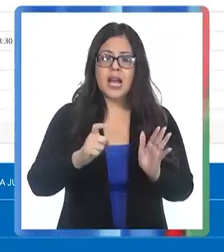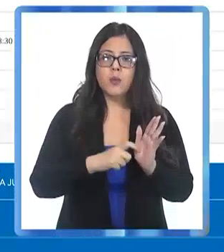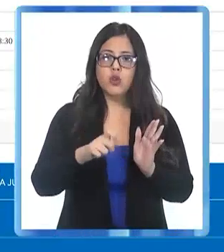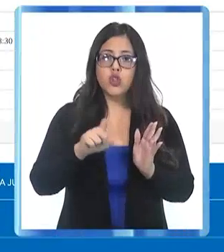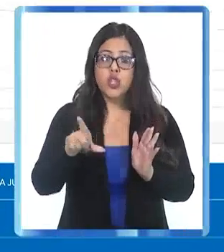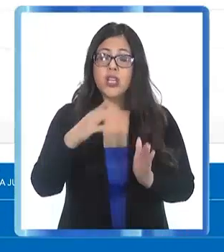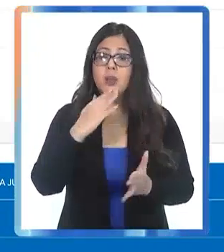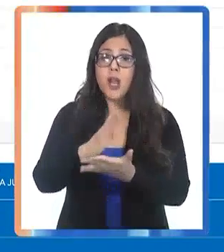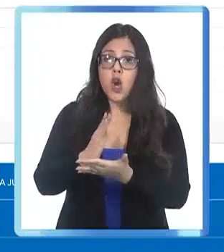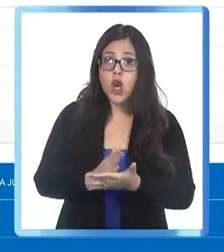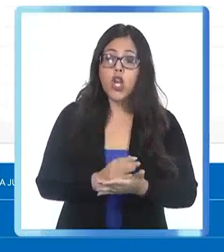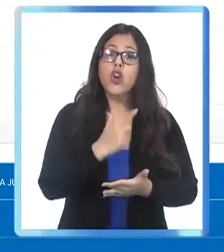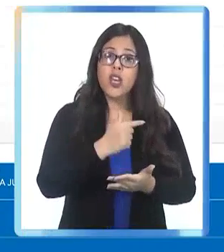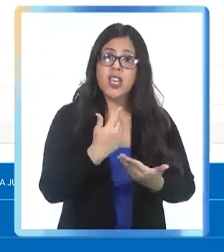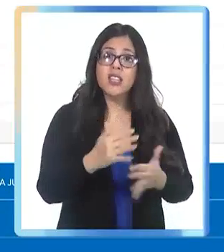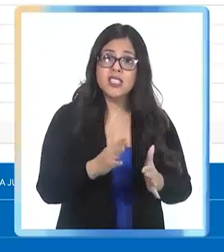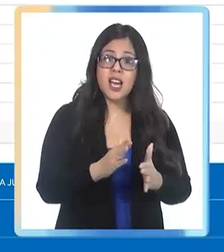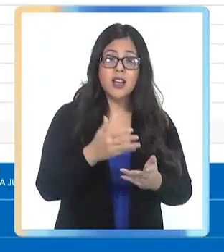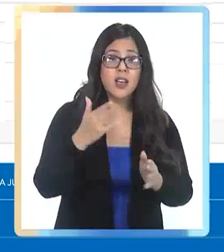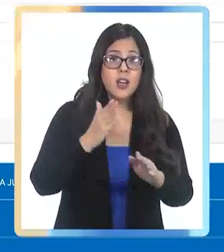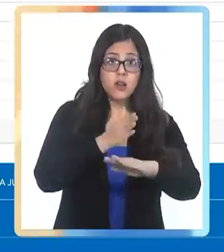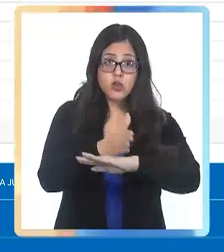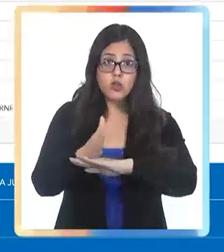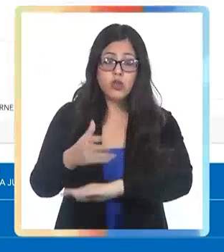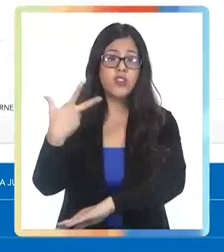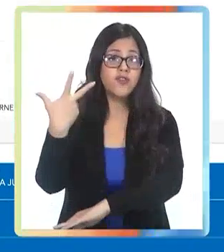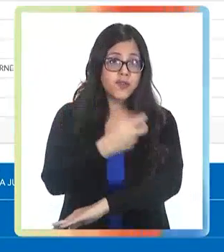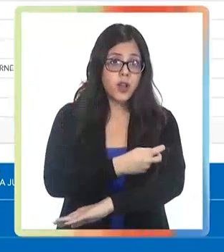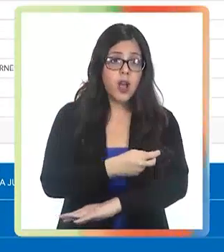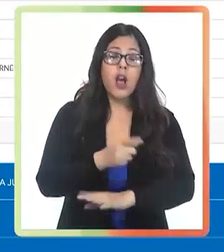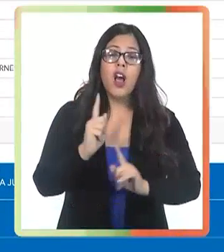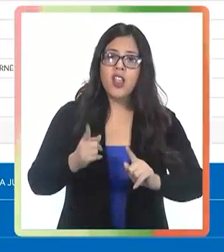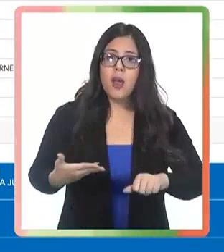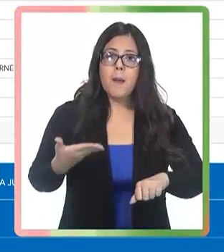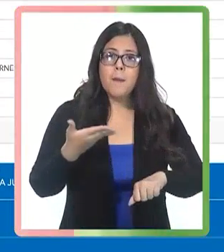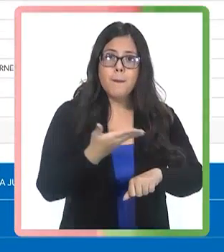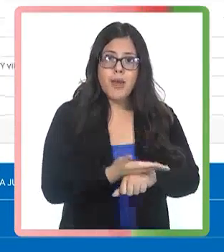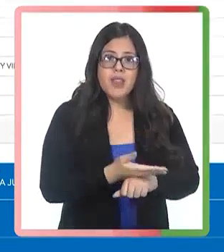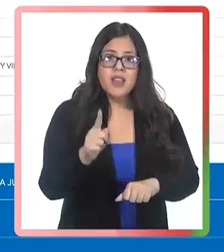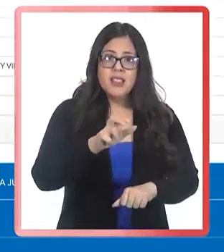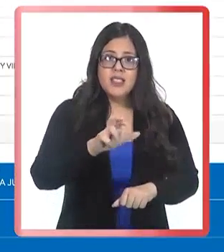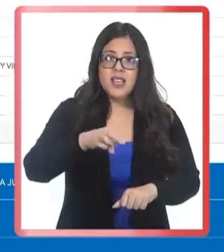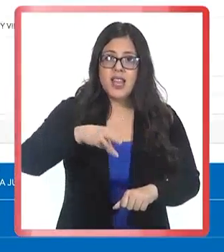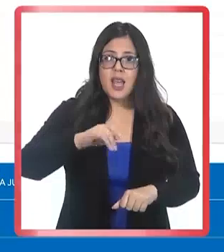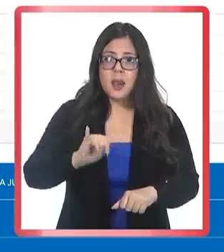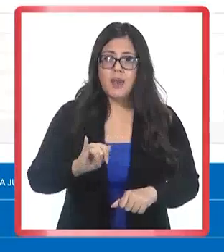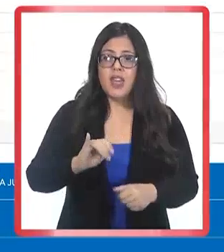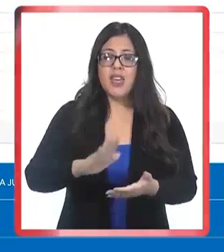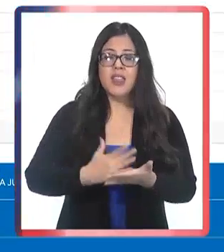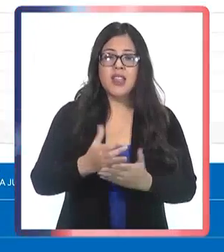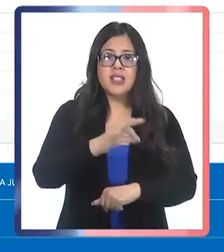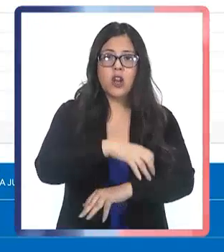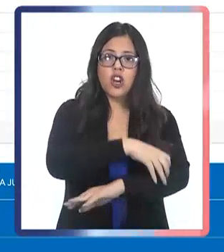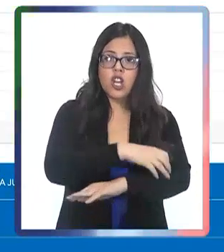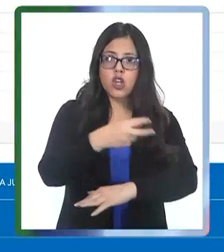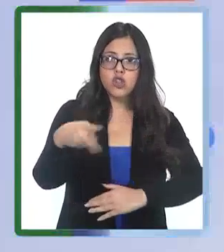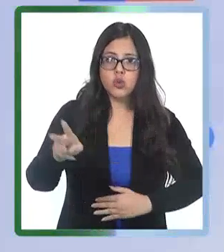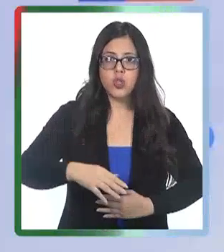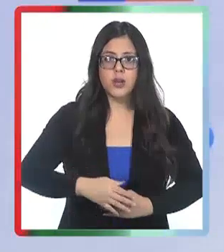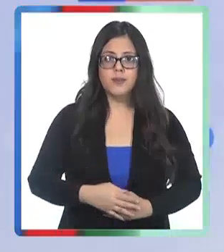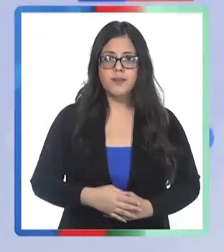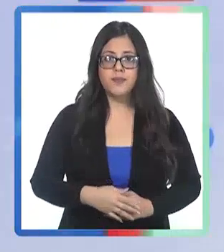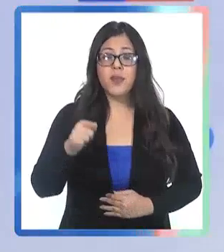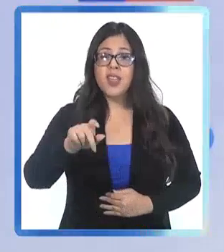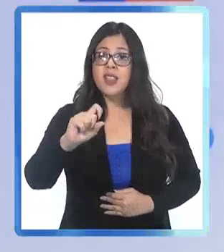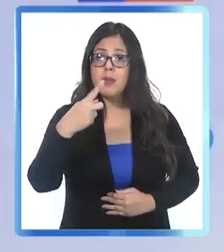www.minsal.cl y los colegios que quieran tener operativos de vacunación deben hacer la solicitud a la Seremi de Salud de su región.